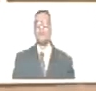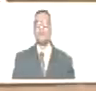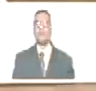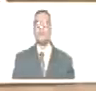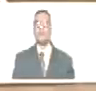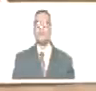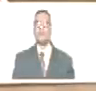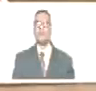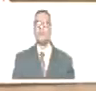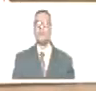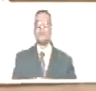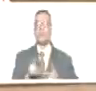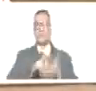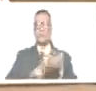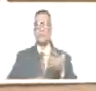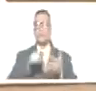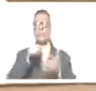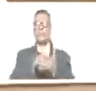De la inmunidad.